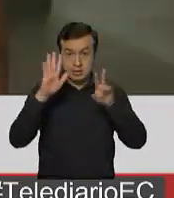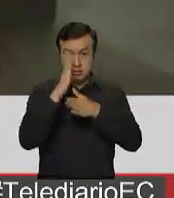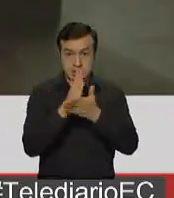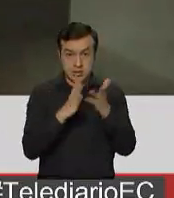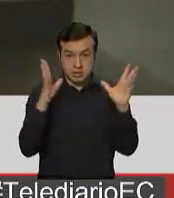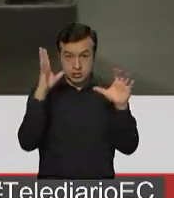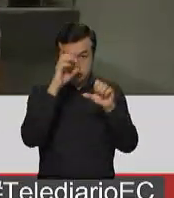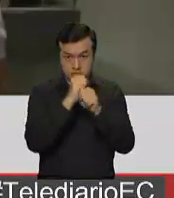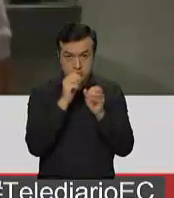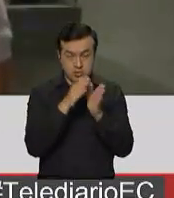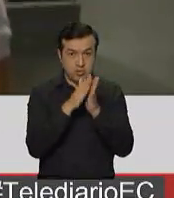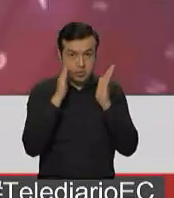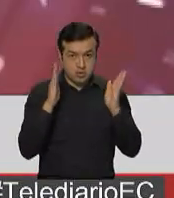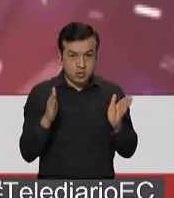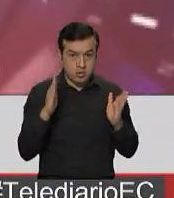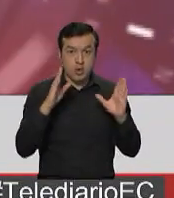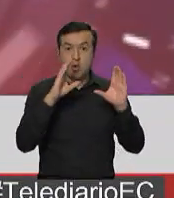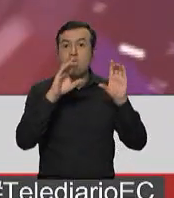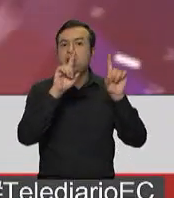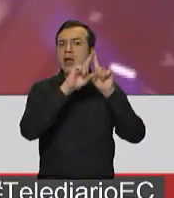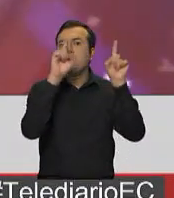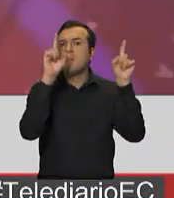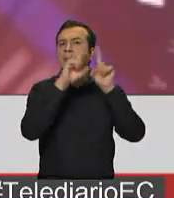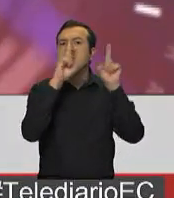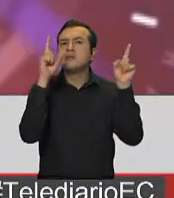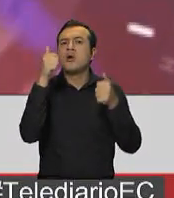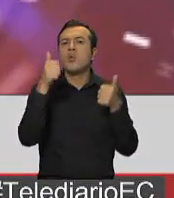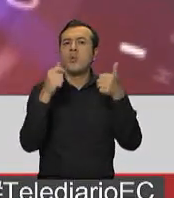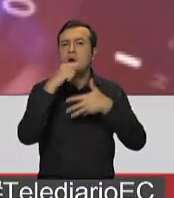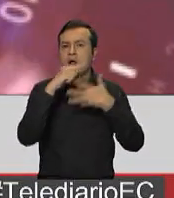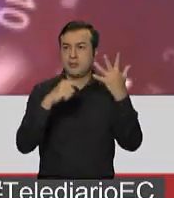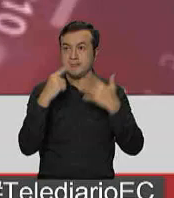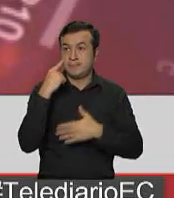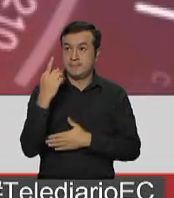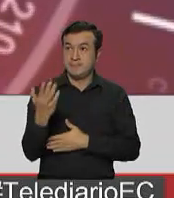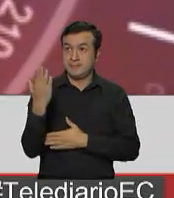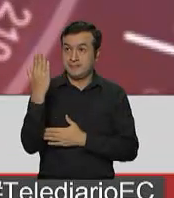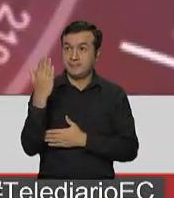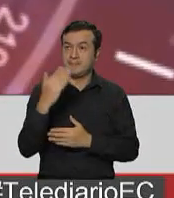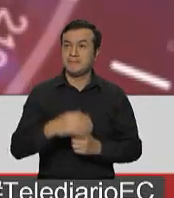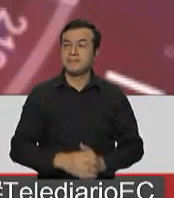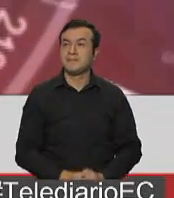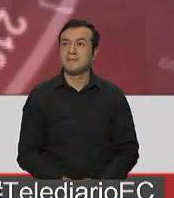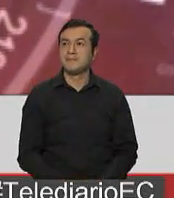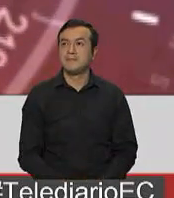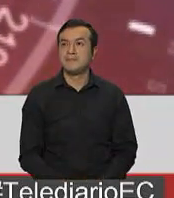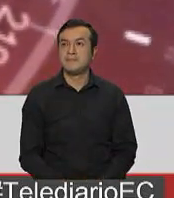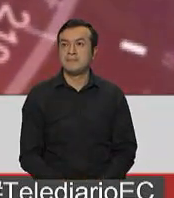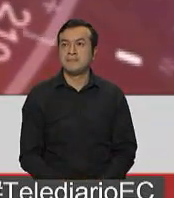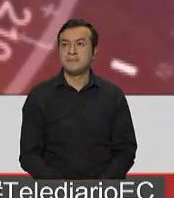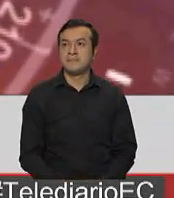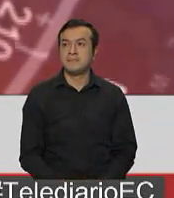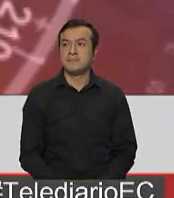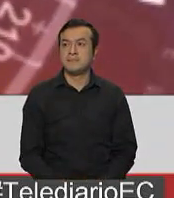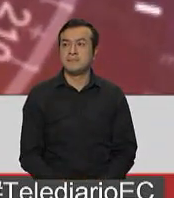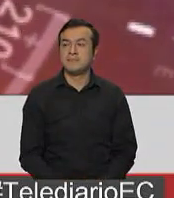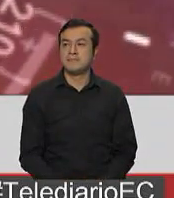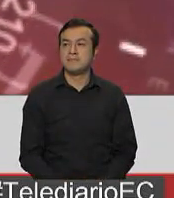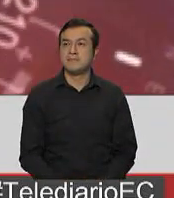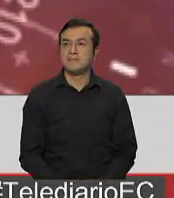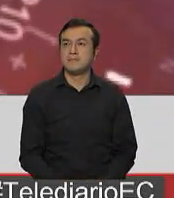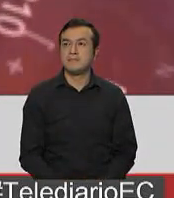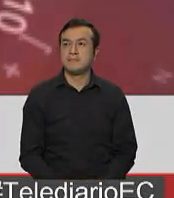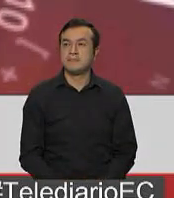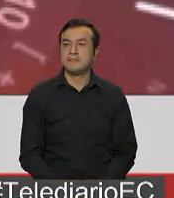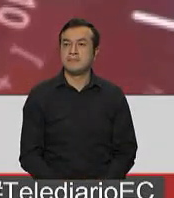Las cooperativas que entran en funcionamiento son Citim, Ejecutivo Express, Santa Ana Sisa, Rutas Balsareñas,